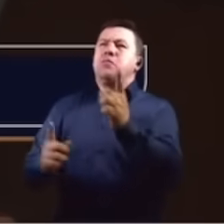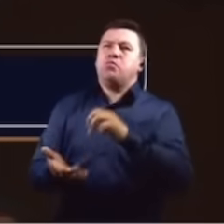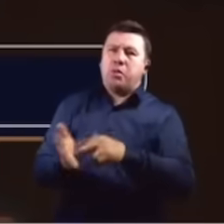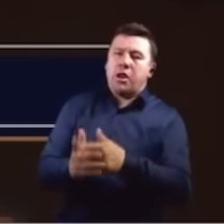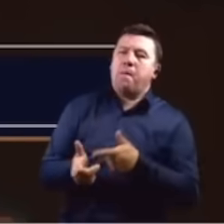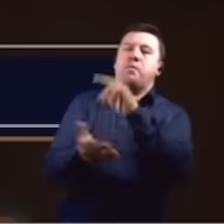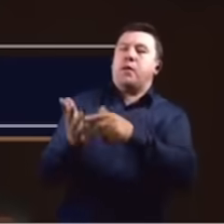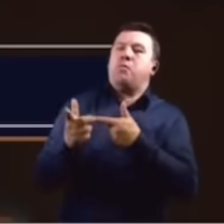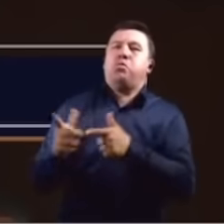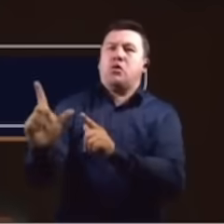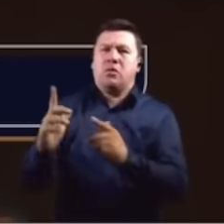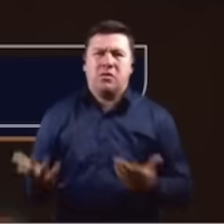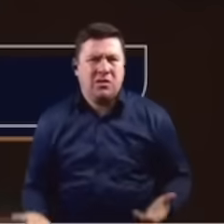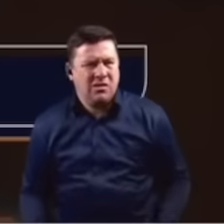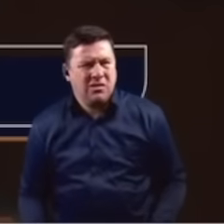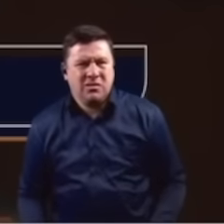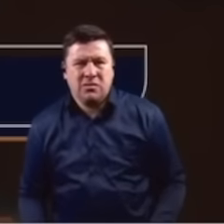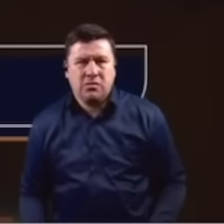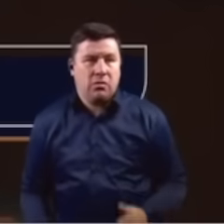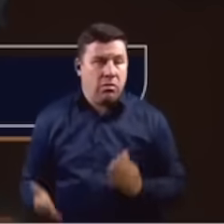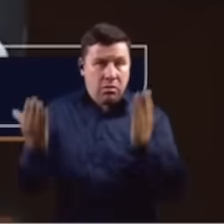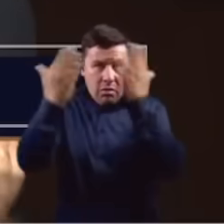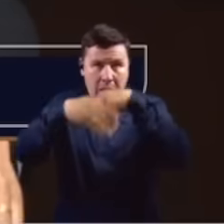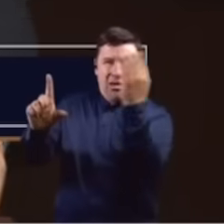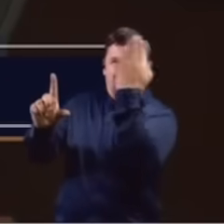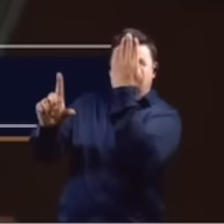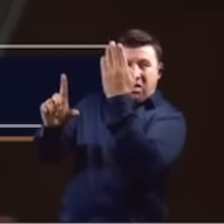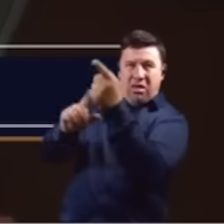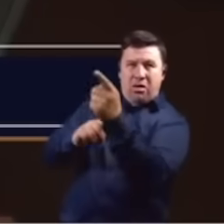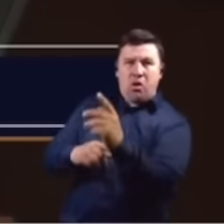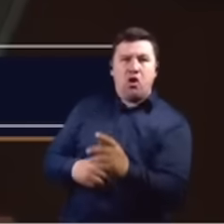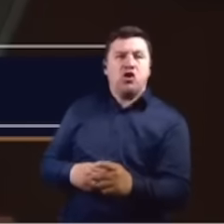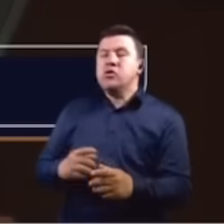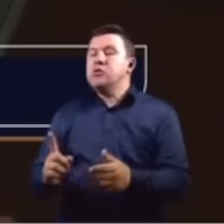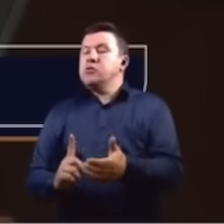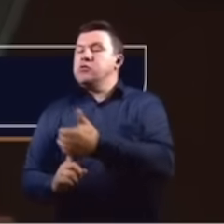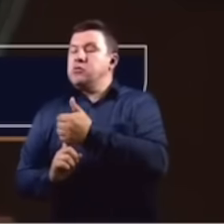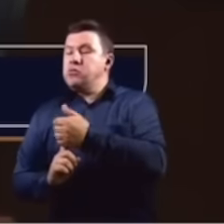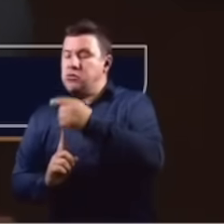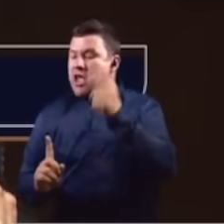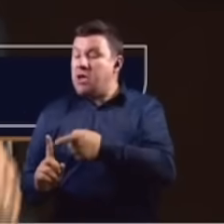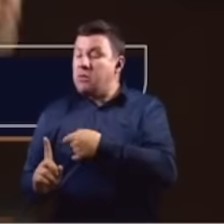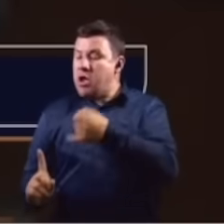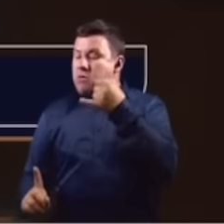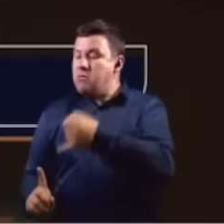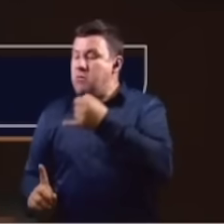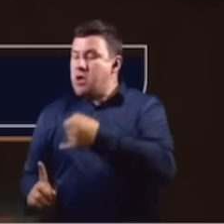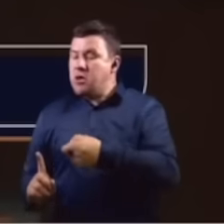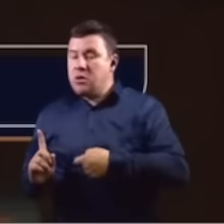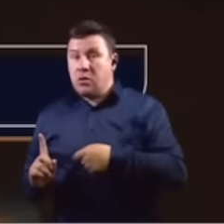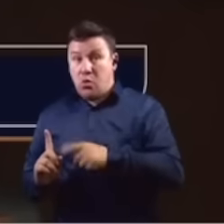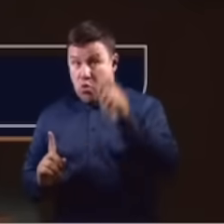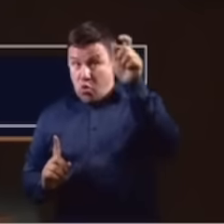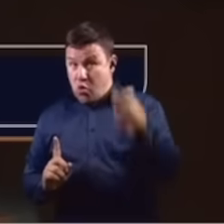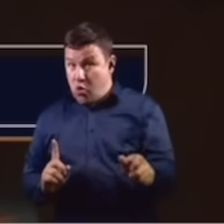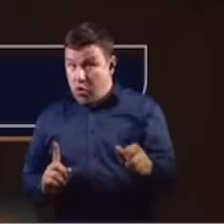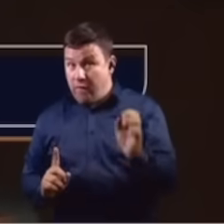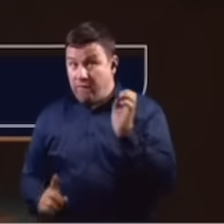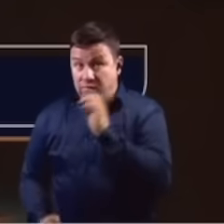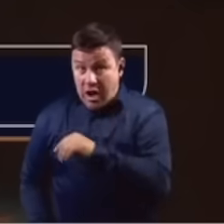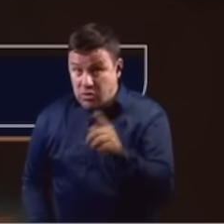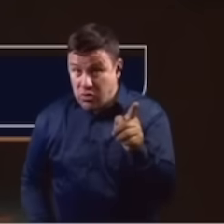de los colombianos? Ese alacrán que sale en la película como reclutador y violador de niñas no es un personaje de